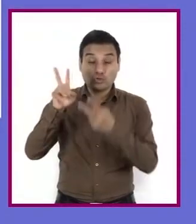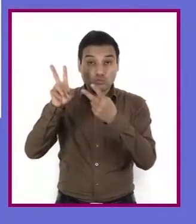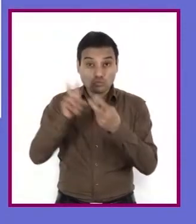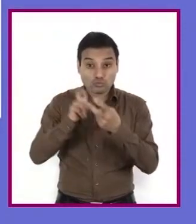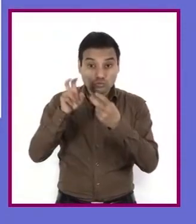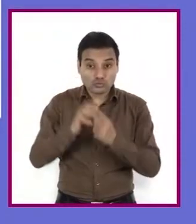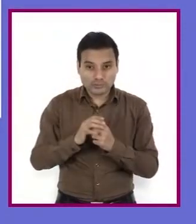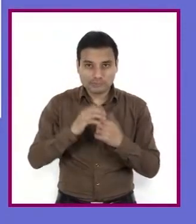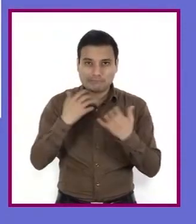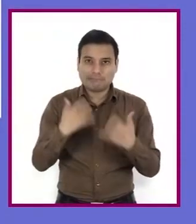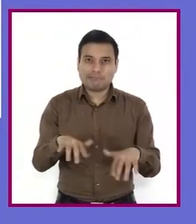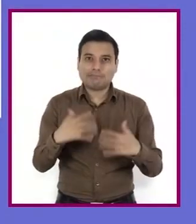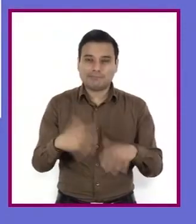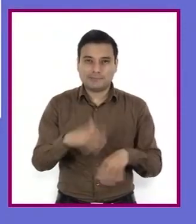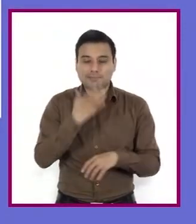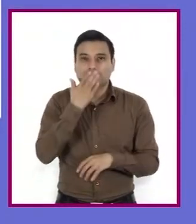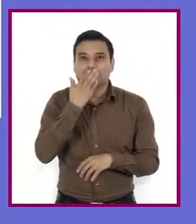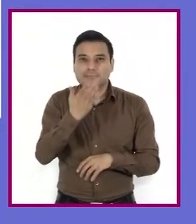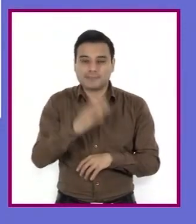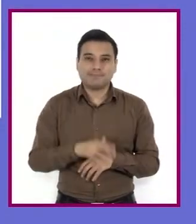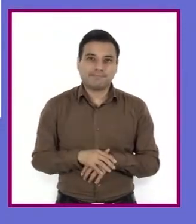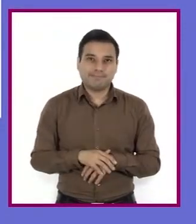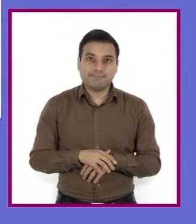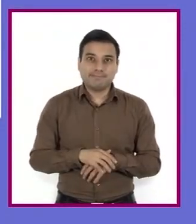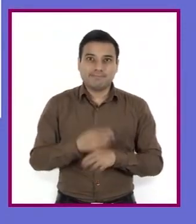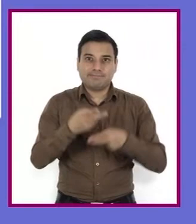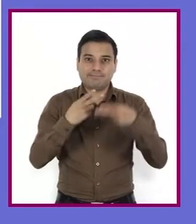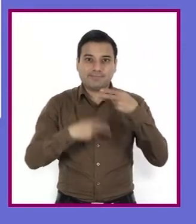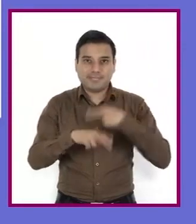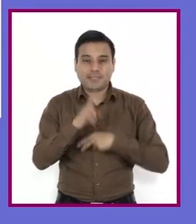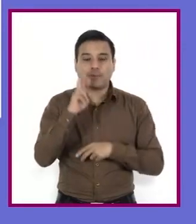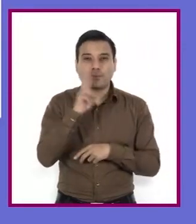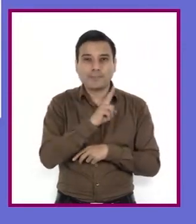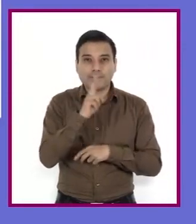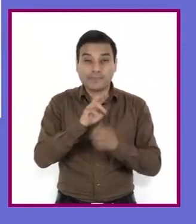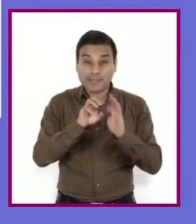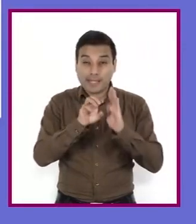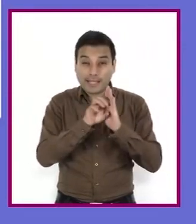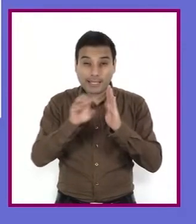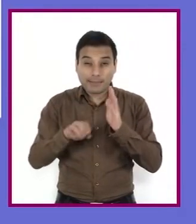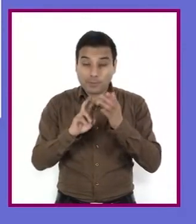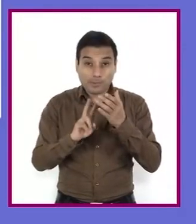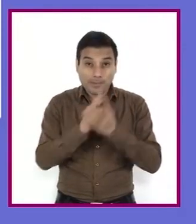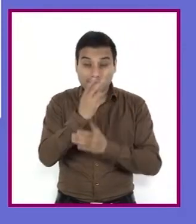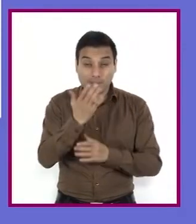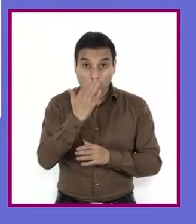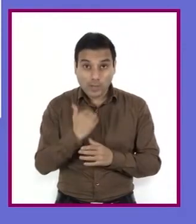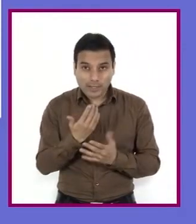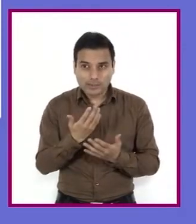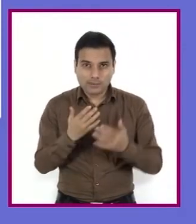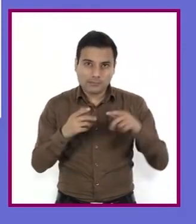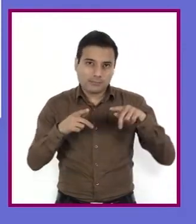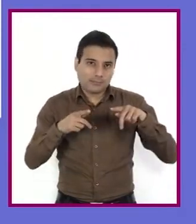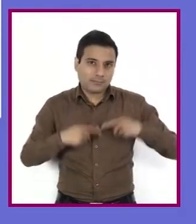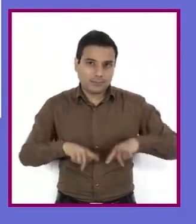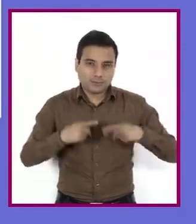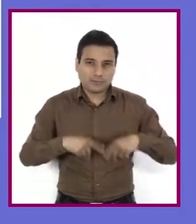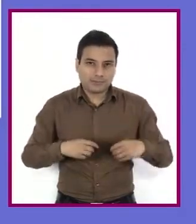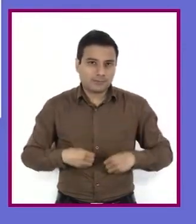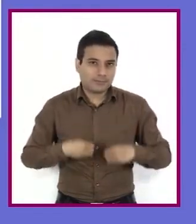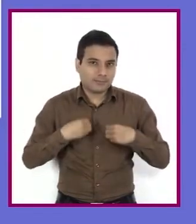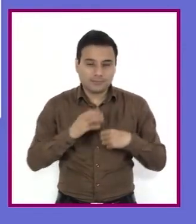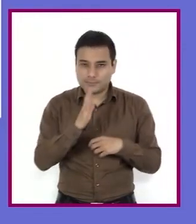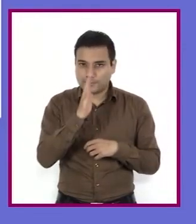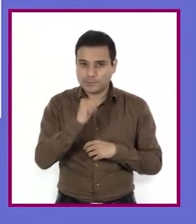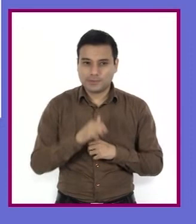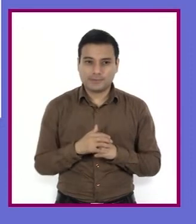primaria de alimentación y de producción de oxígeno. Así que sin ellas, la vida en el planeta no podría continuar.